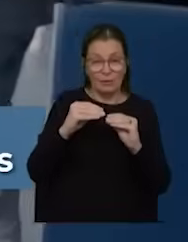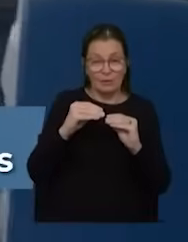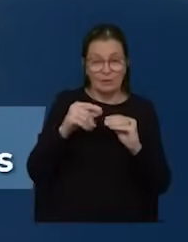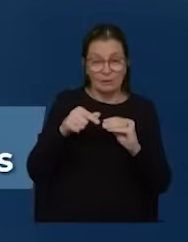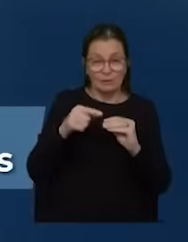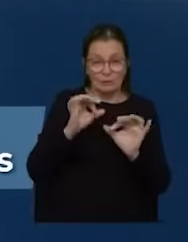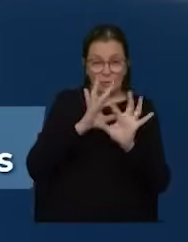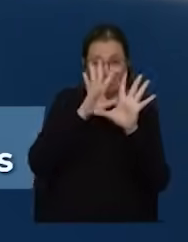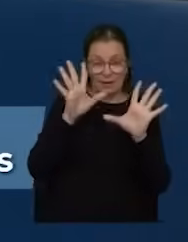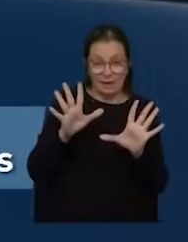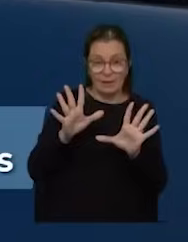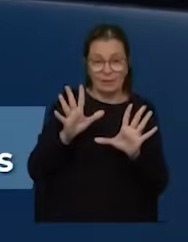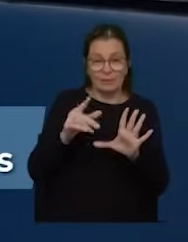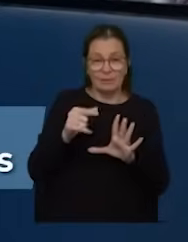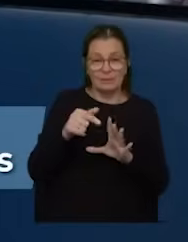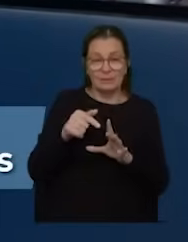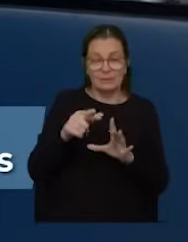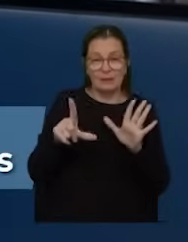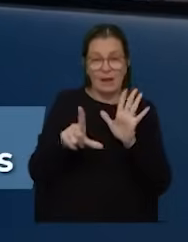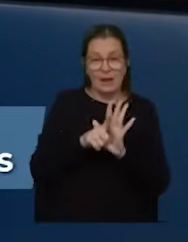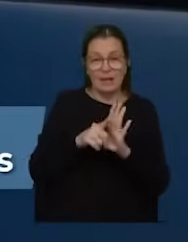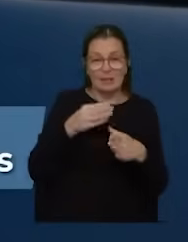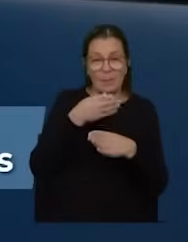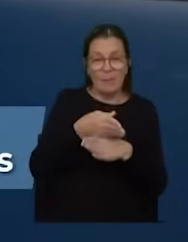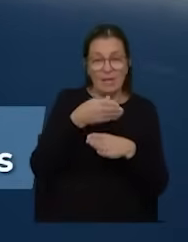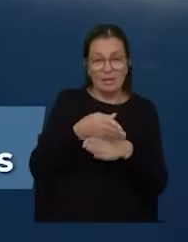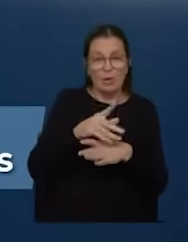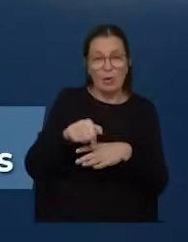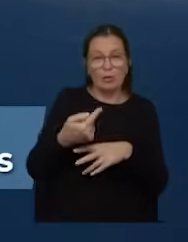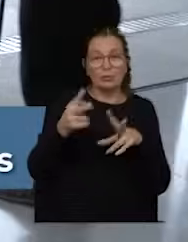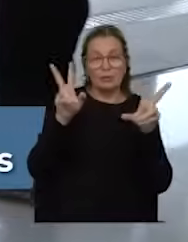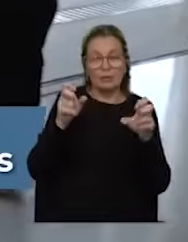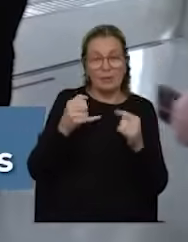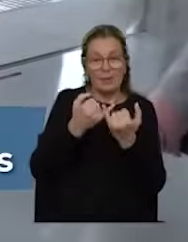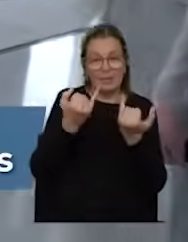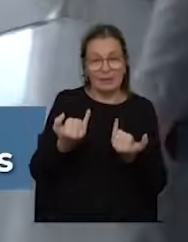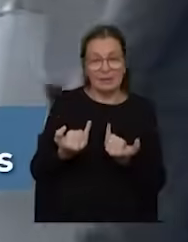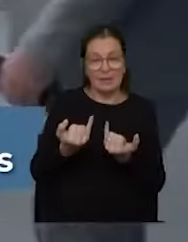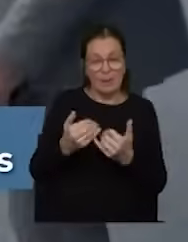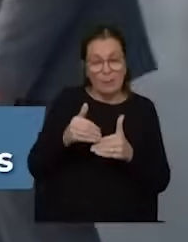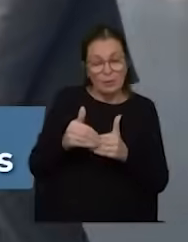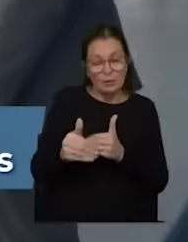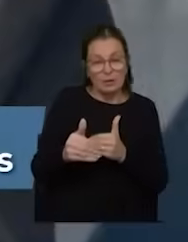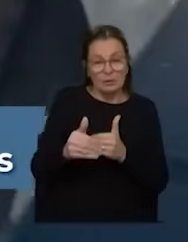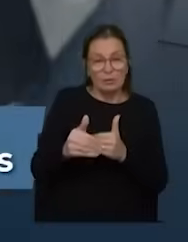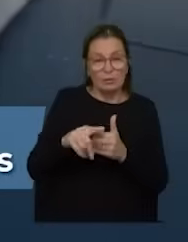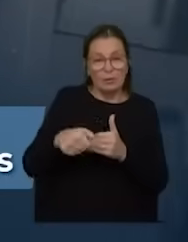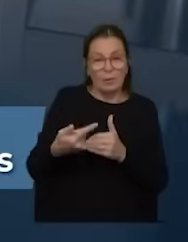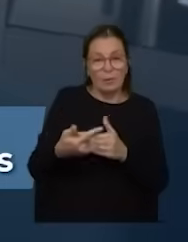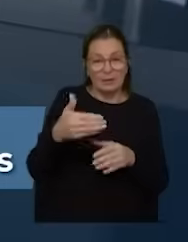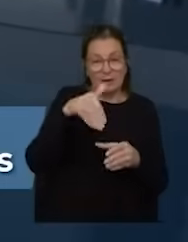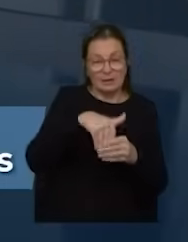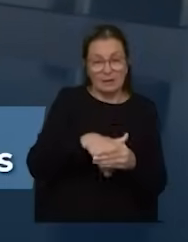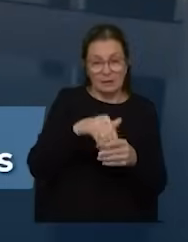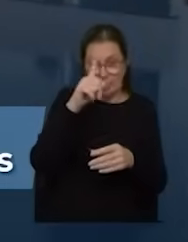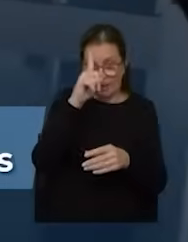bastante claro silera fue de ley de medios otro de los temas del día esa postergación que se dio para luego de las internas